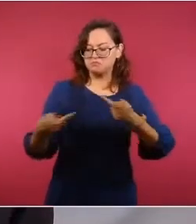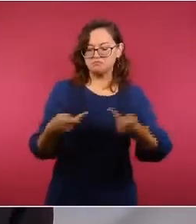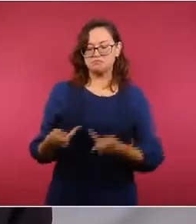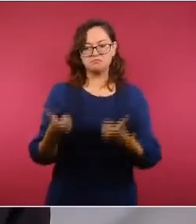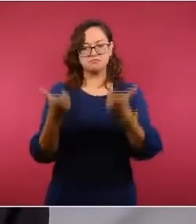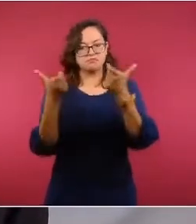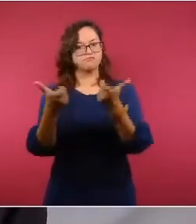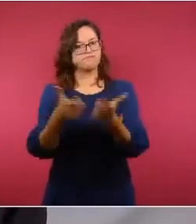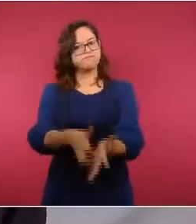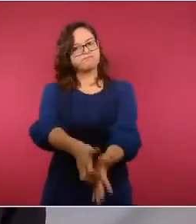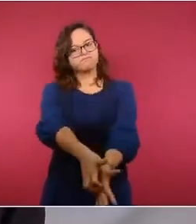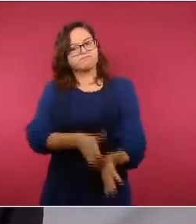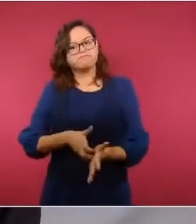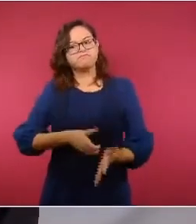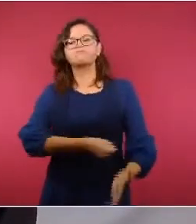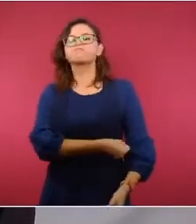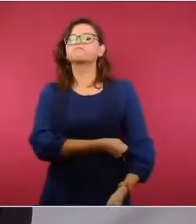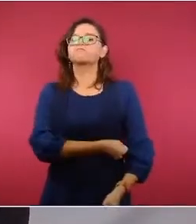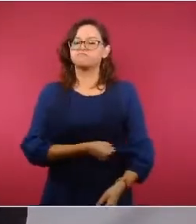republicana,